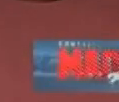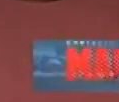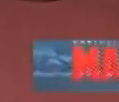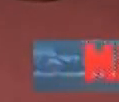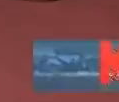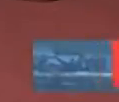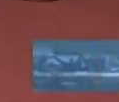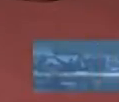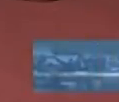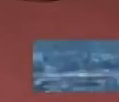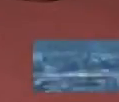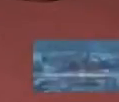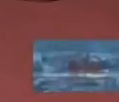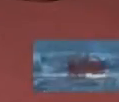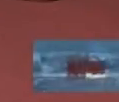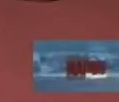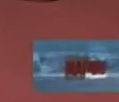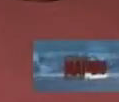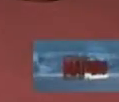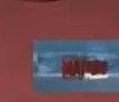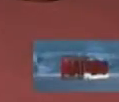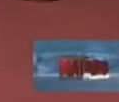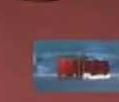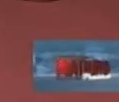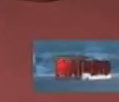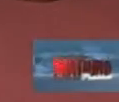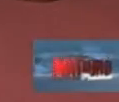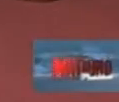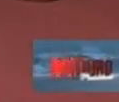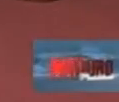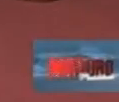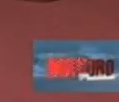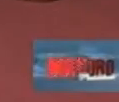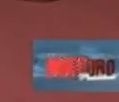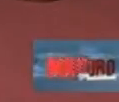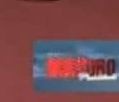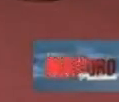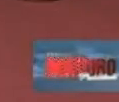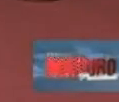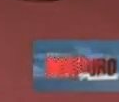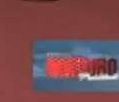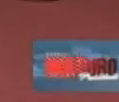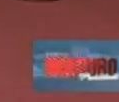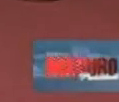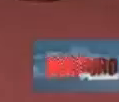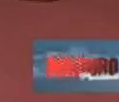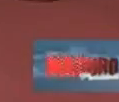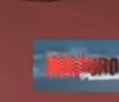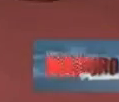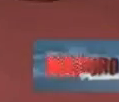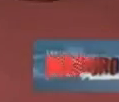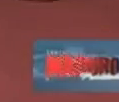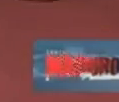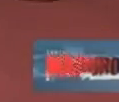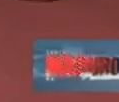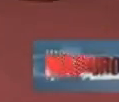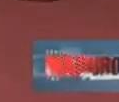dan su amor. Sí, amor es lo que recibimos de los pueblos. Mientras más campañas sucias hay contra